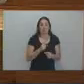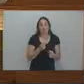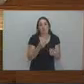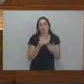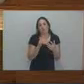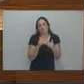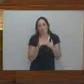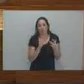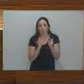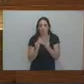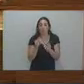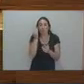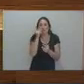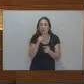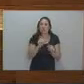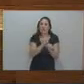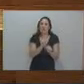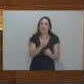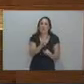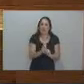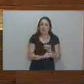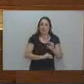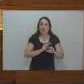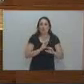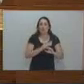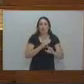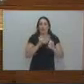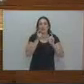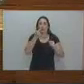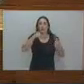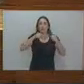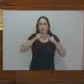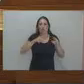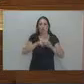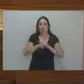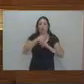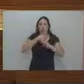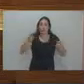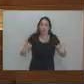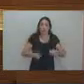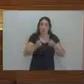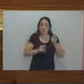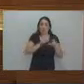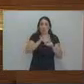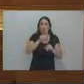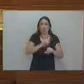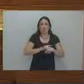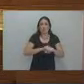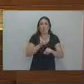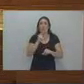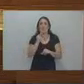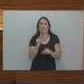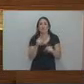Creemos que esa es la manera de hacer y evitar la demagogia. Nosotros en campaña electoral hemos tenido apenas 17 segundos para acceder a los